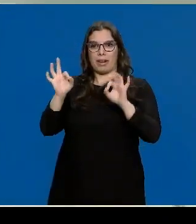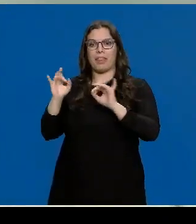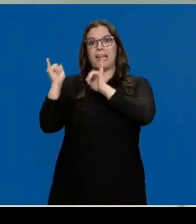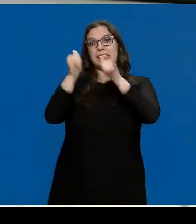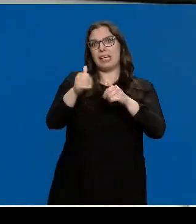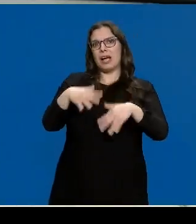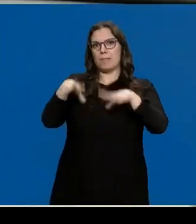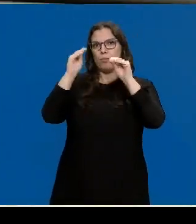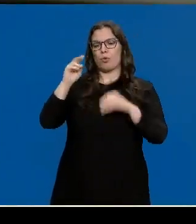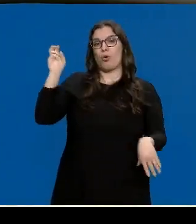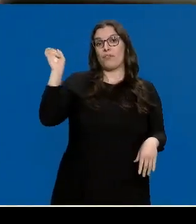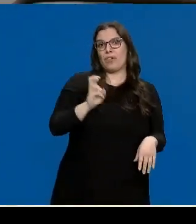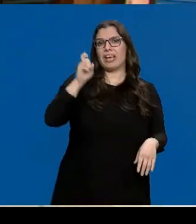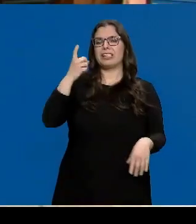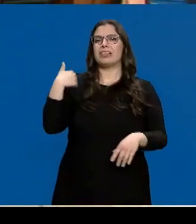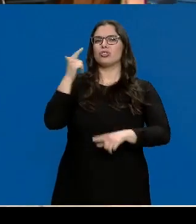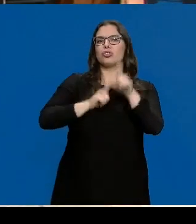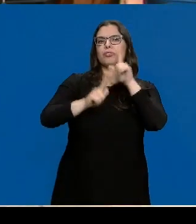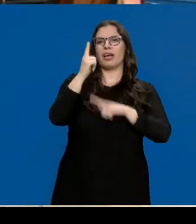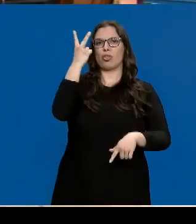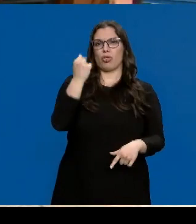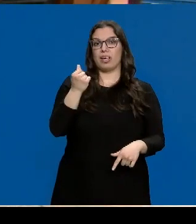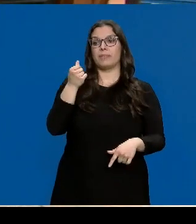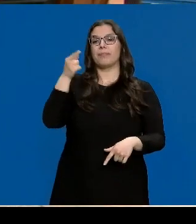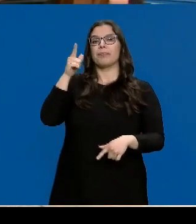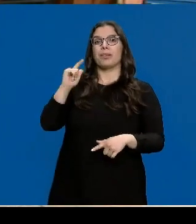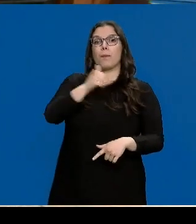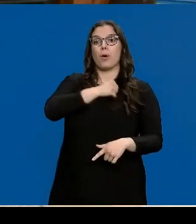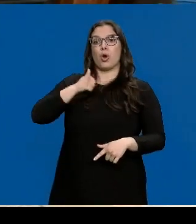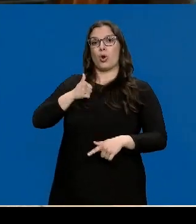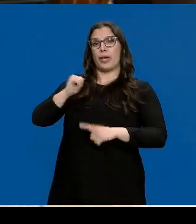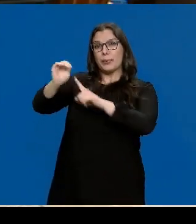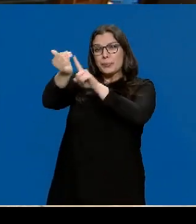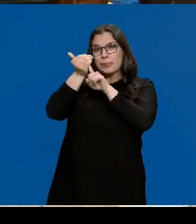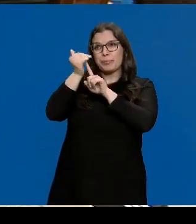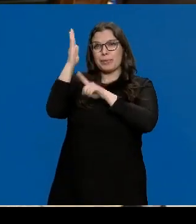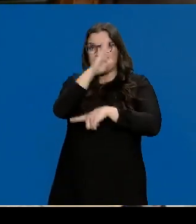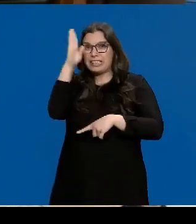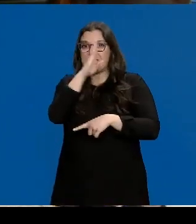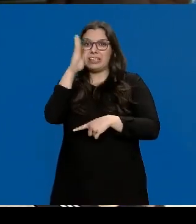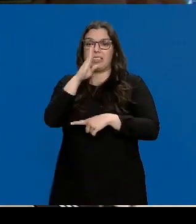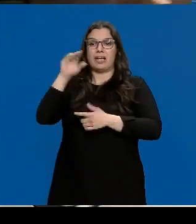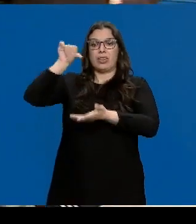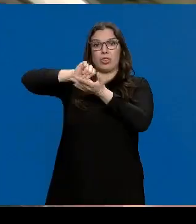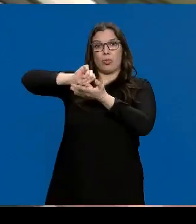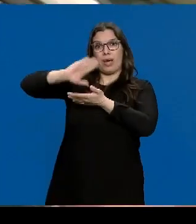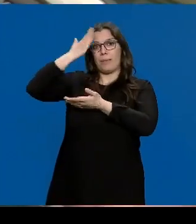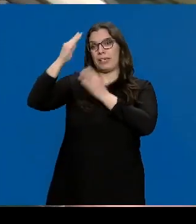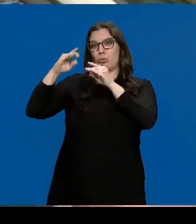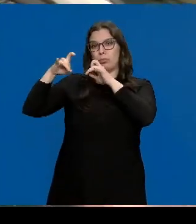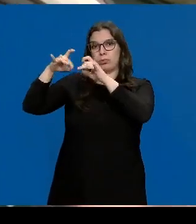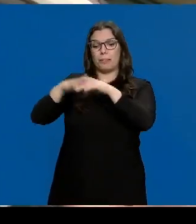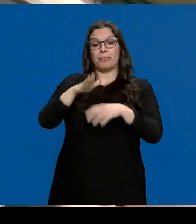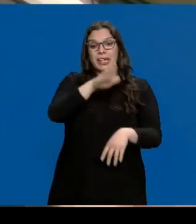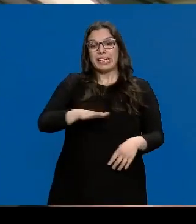Burgos desde Cracovia tras 2 días de viaje. Se refugiaron en la ciudad polaca tras huir de Kiev antes de que bombardearan su casa. Estos niños